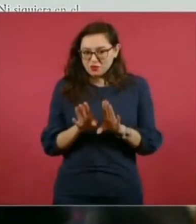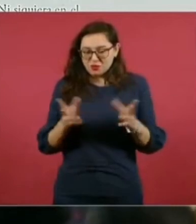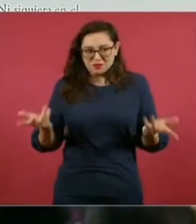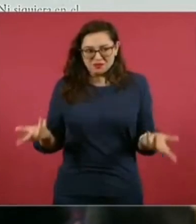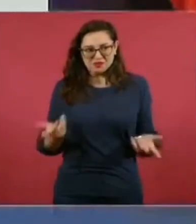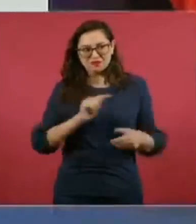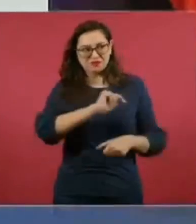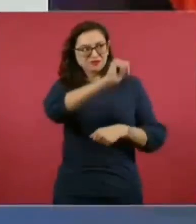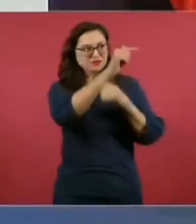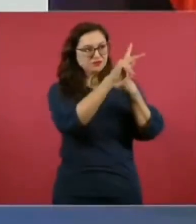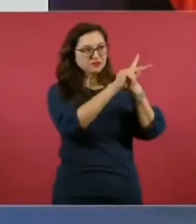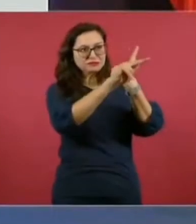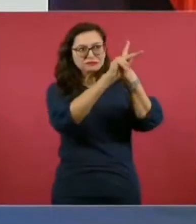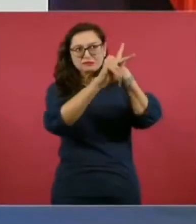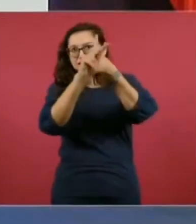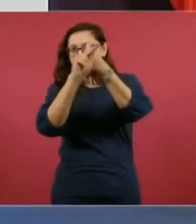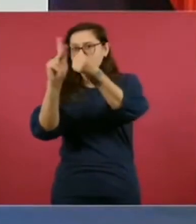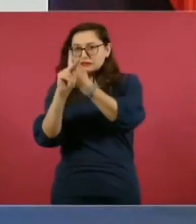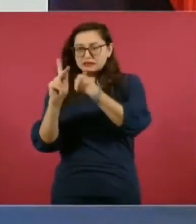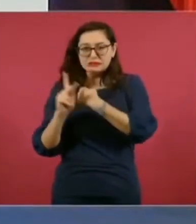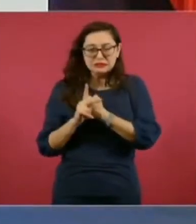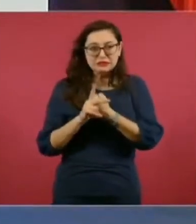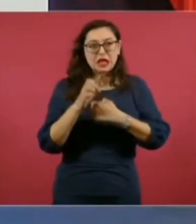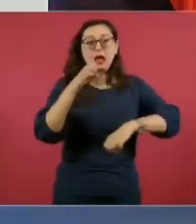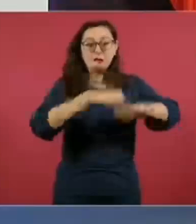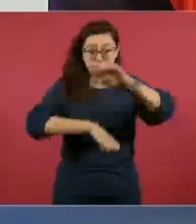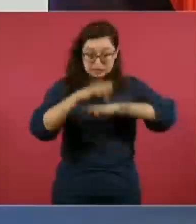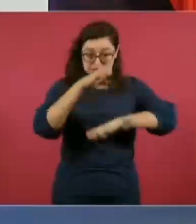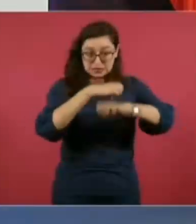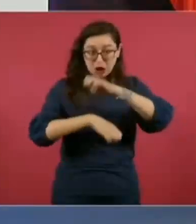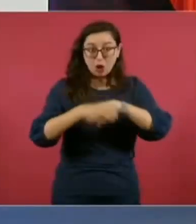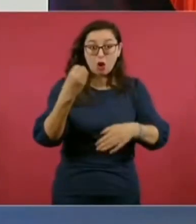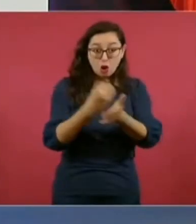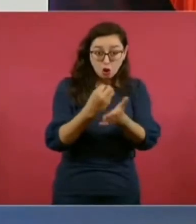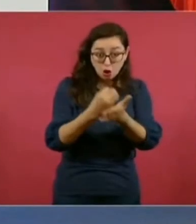sucede en ningún país del mundo.